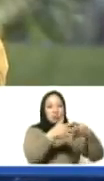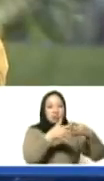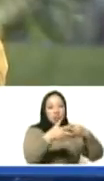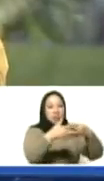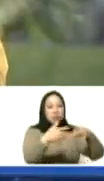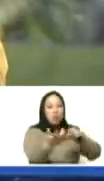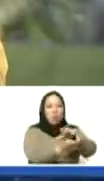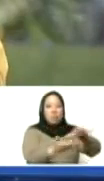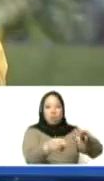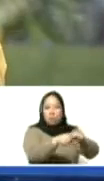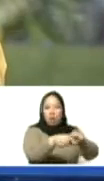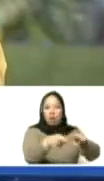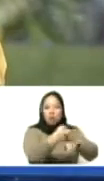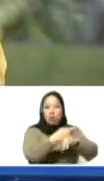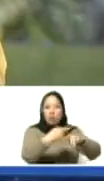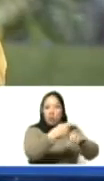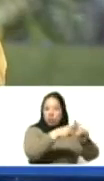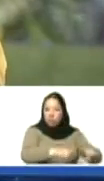¿Ah?